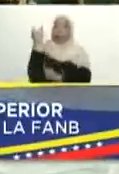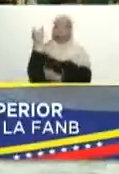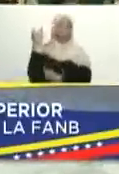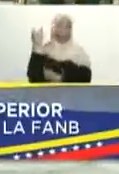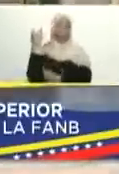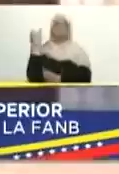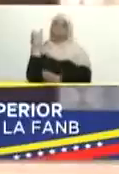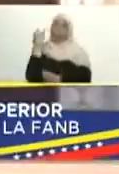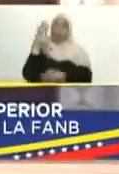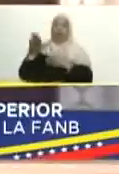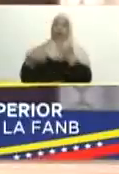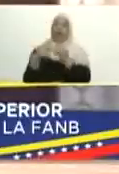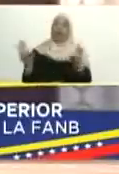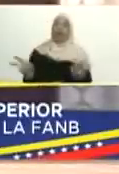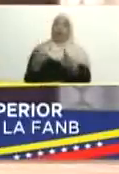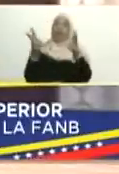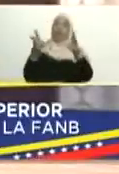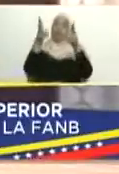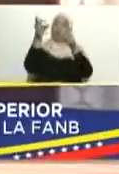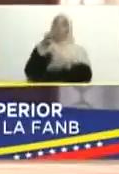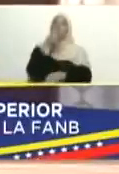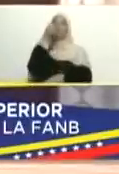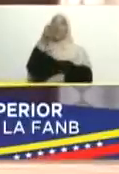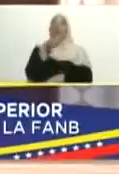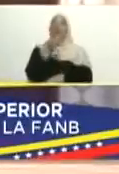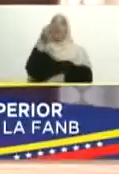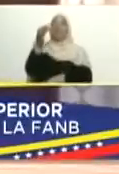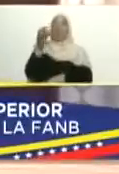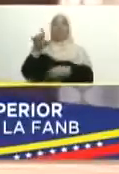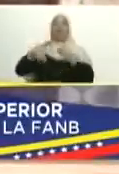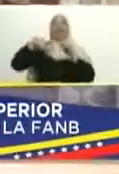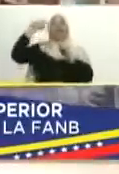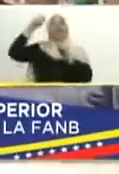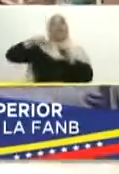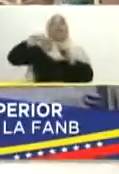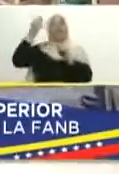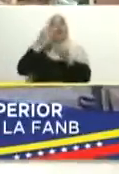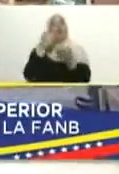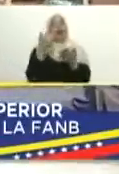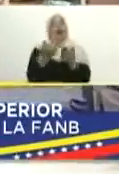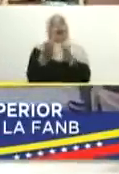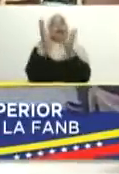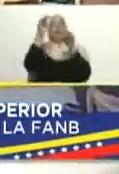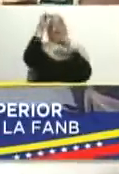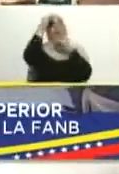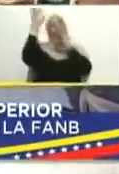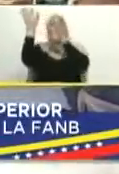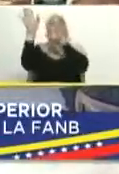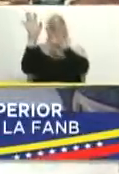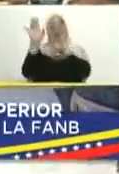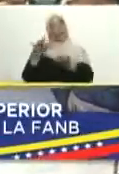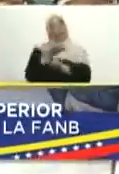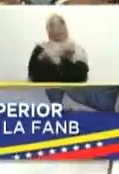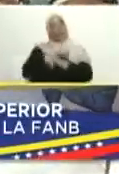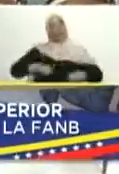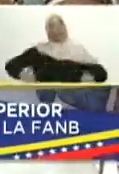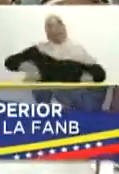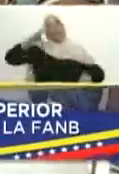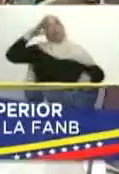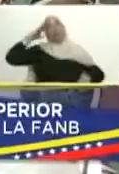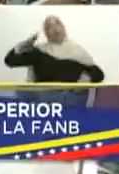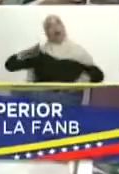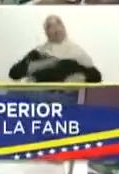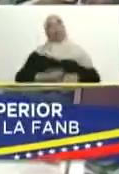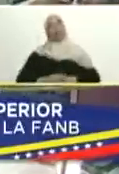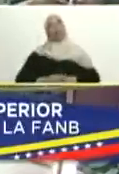¡Hasta la victoria siempre, Venezuela! Bueno, vamos a dejarle este video. Muchas gracias. Que Dios bendiga a la Fuerza Armada Nacional Bolivariana.